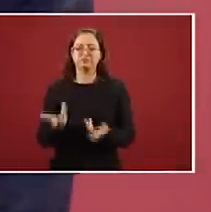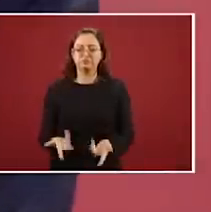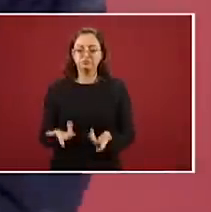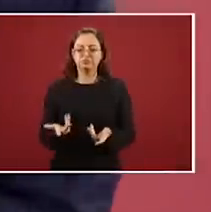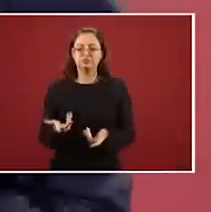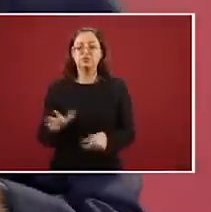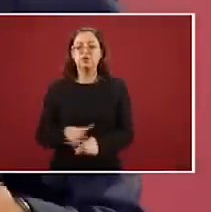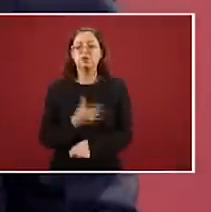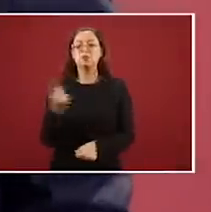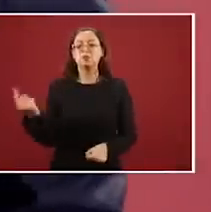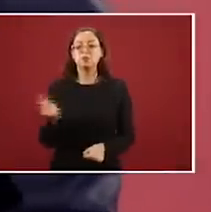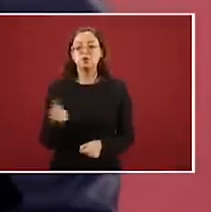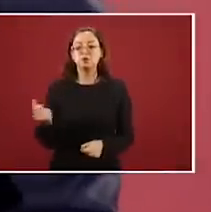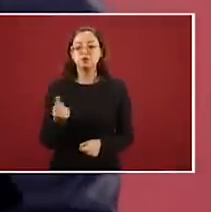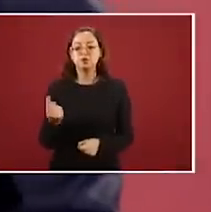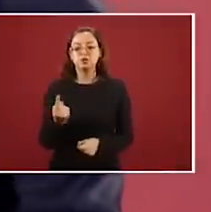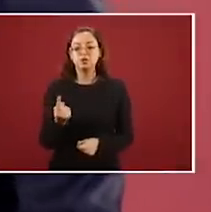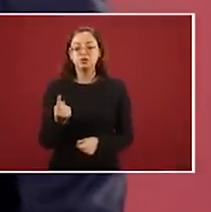¿Por qué